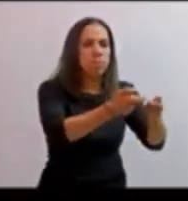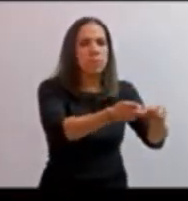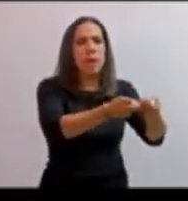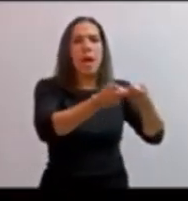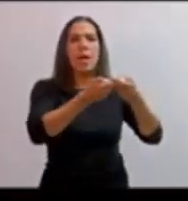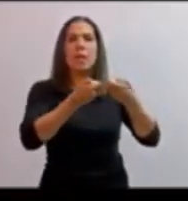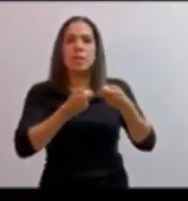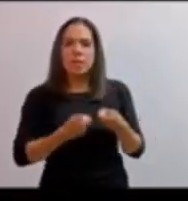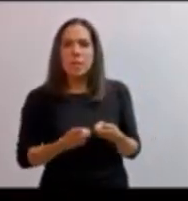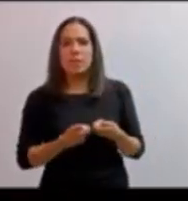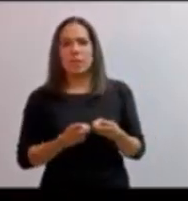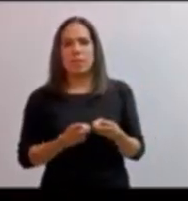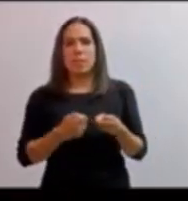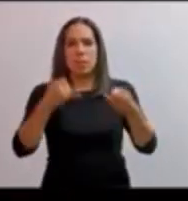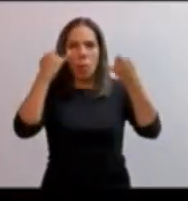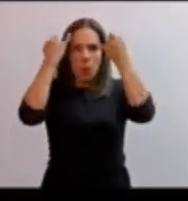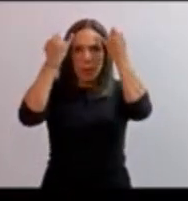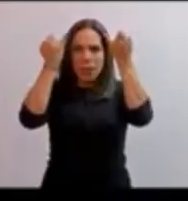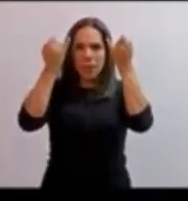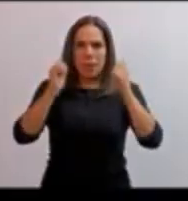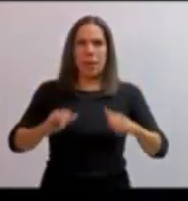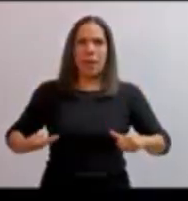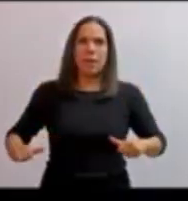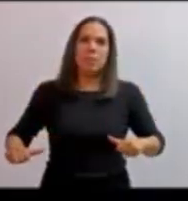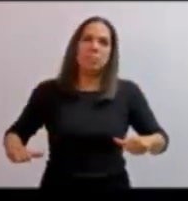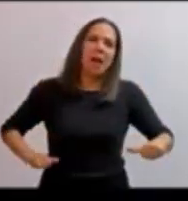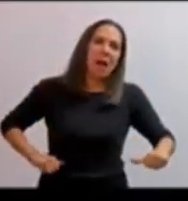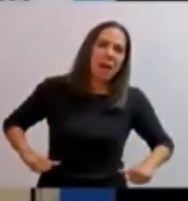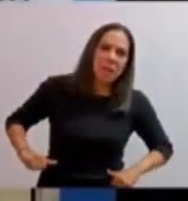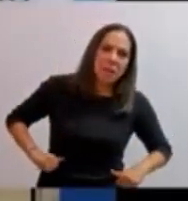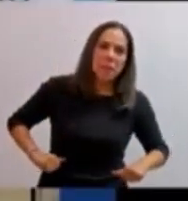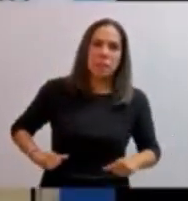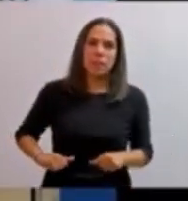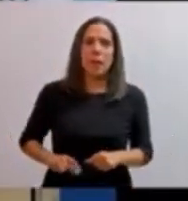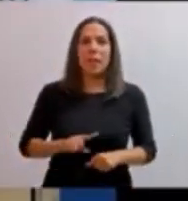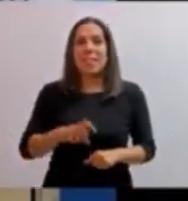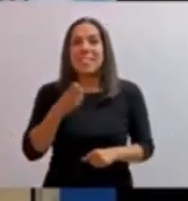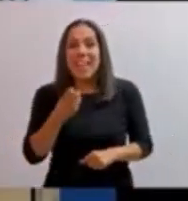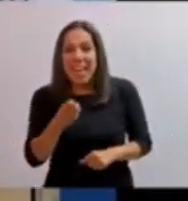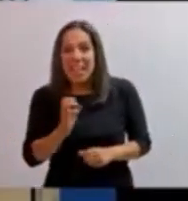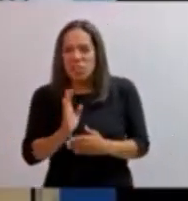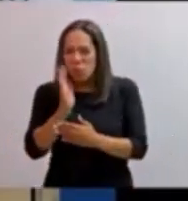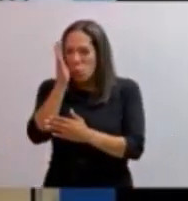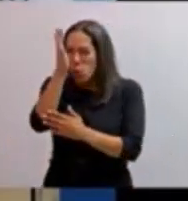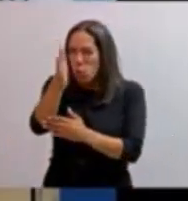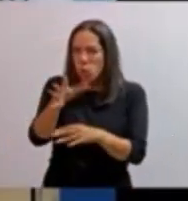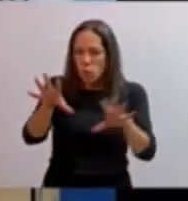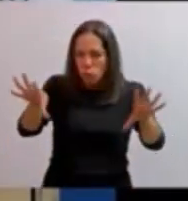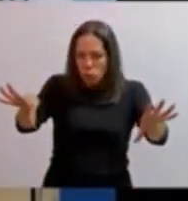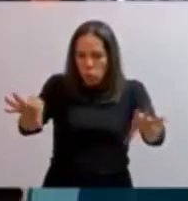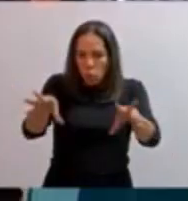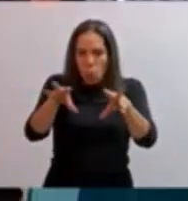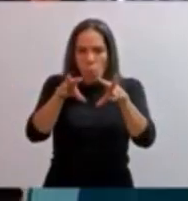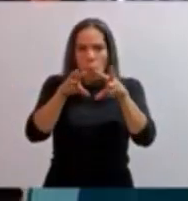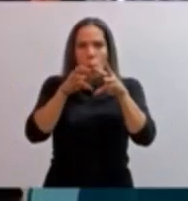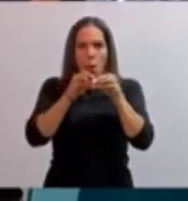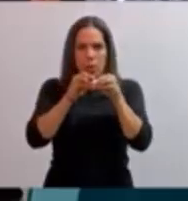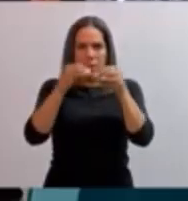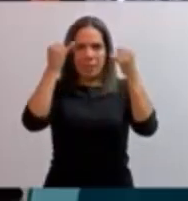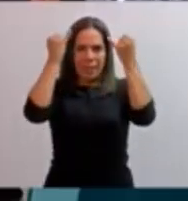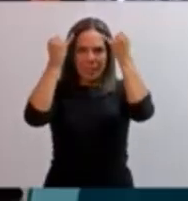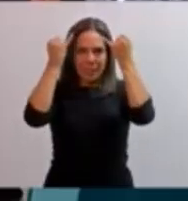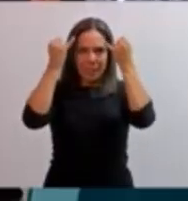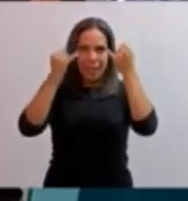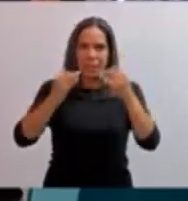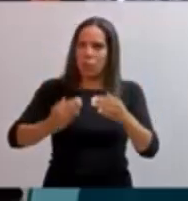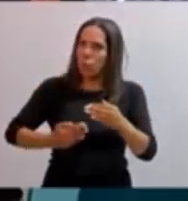las acciones. A partir de este se genera un aprendizaje y un diálogo que permite la generación de